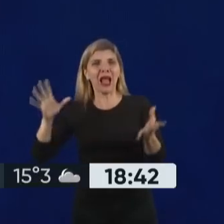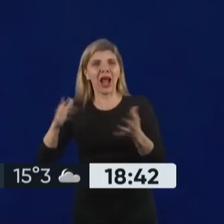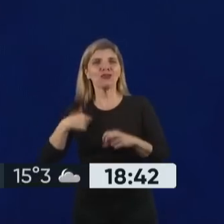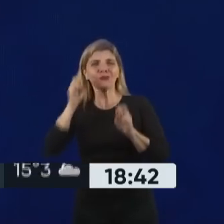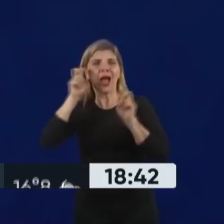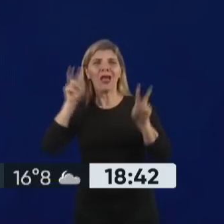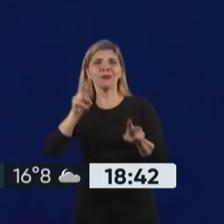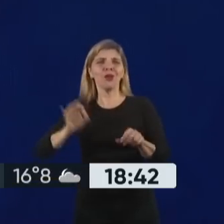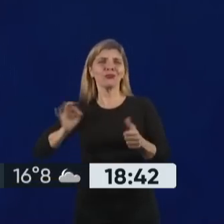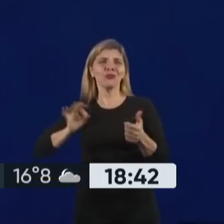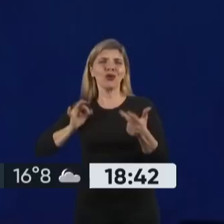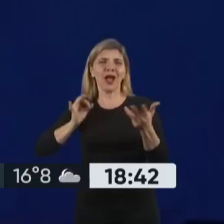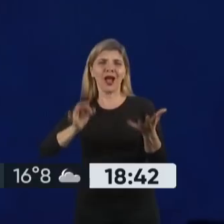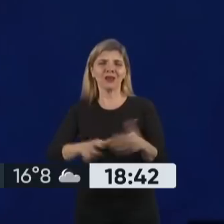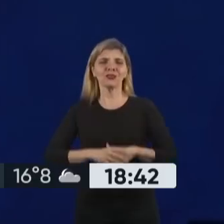admirado durante años.